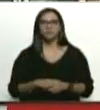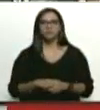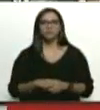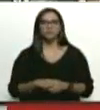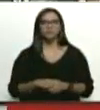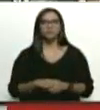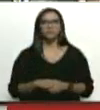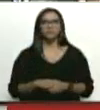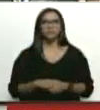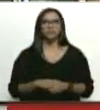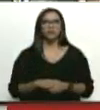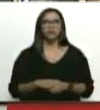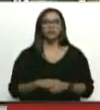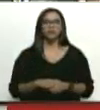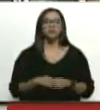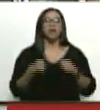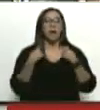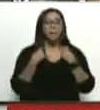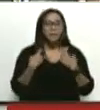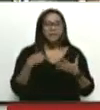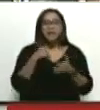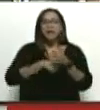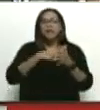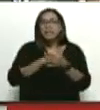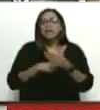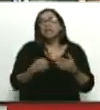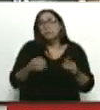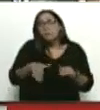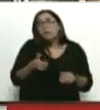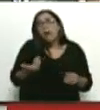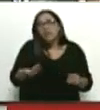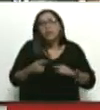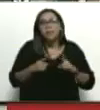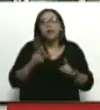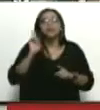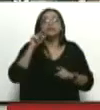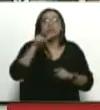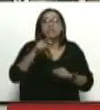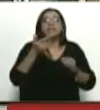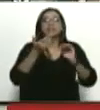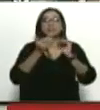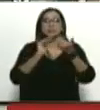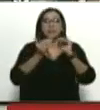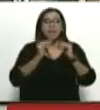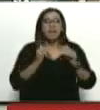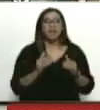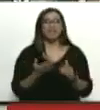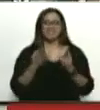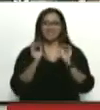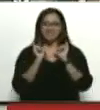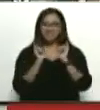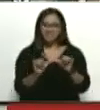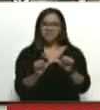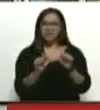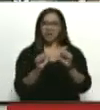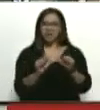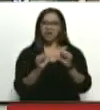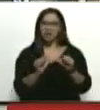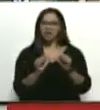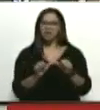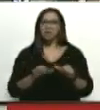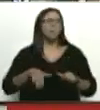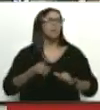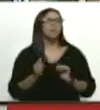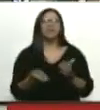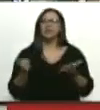Y usted puede perder todas las batallas, pero mientras usted moralmente, su moral esté intacta, usted puede comenzar de nuevo las veces